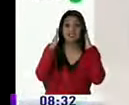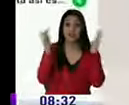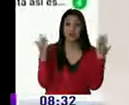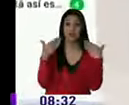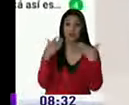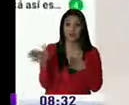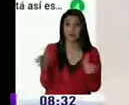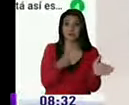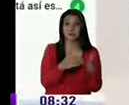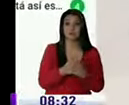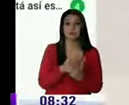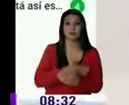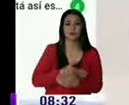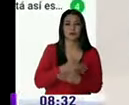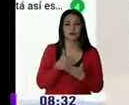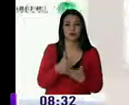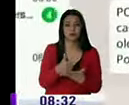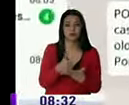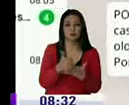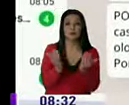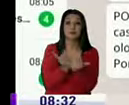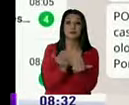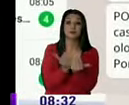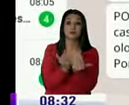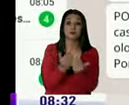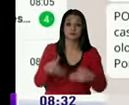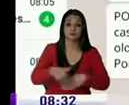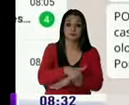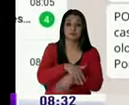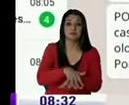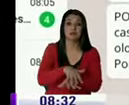Guayaquil. Por favor, ayuda. Basura, ¿no? Calles